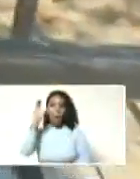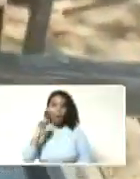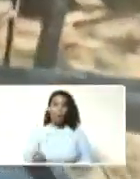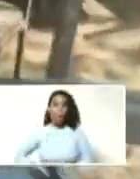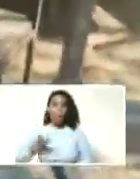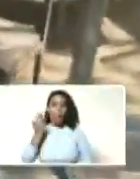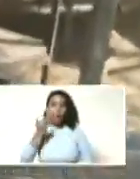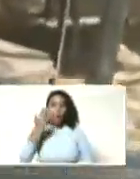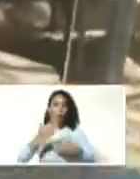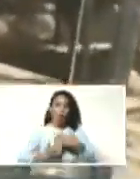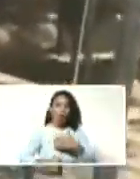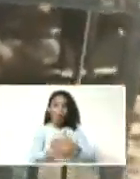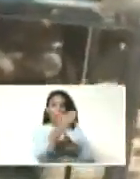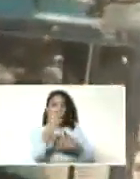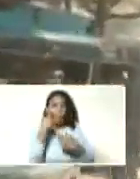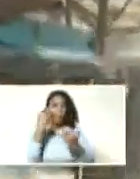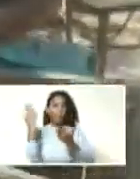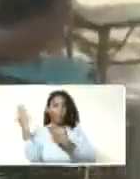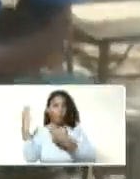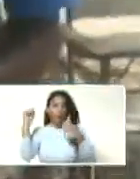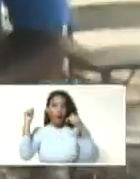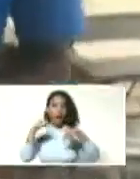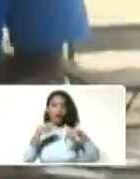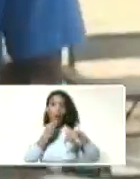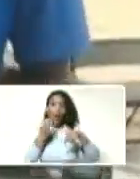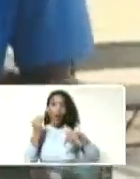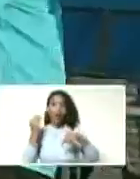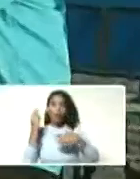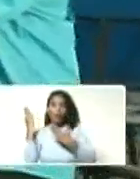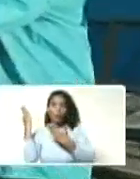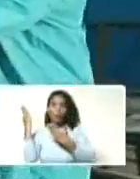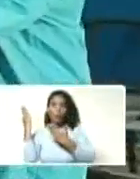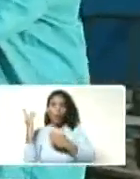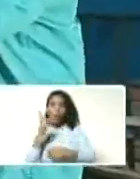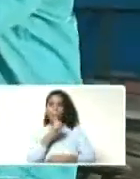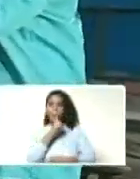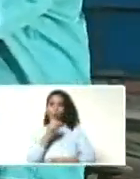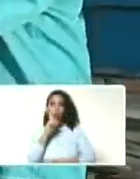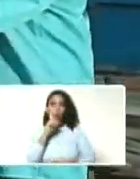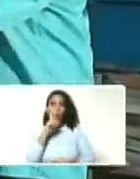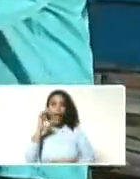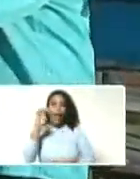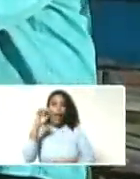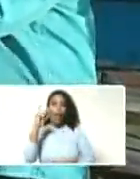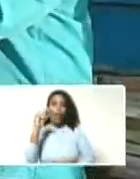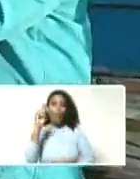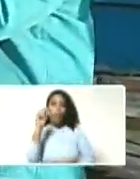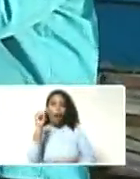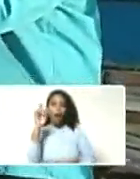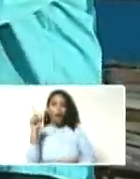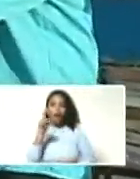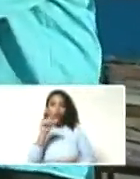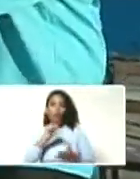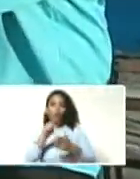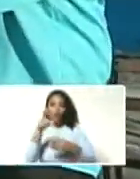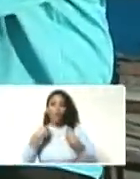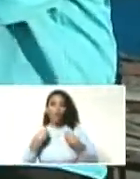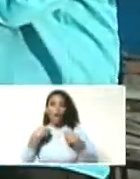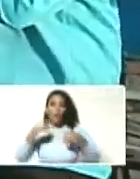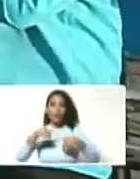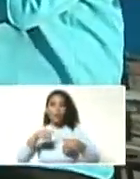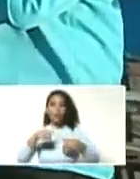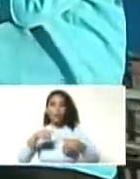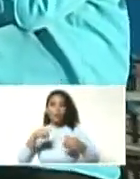patria adelante. Mire, este es un muchacho, ¿vale? ¿Cómo te llamas tú? Edward. ¿Edward qué? Machado. ¿De dónde eres tú? De aquí de Santa